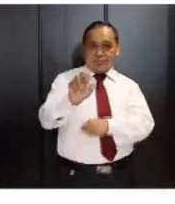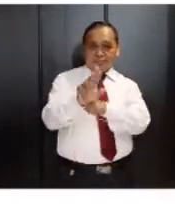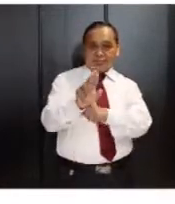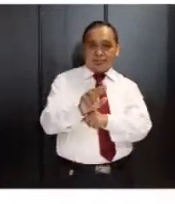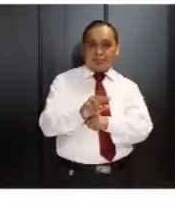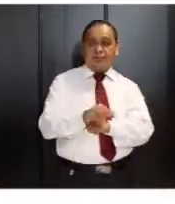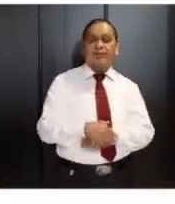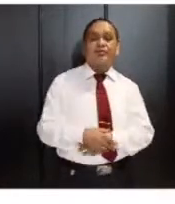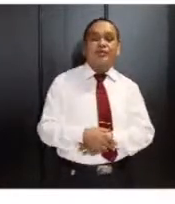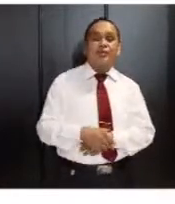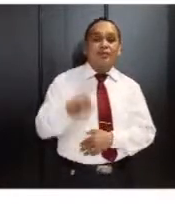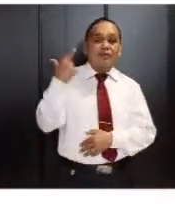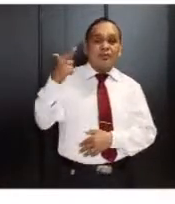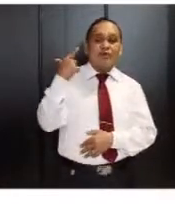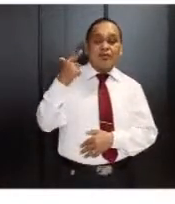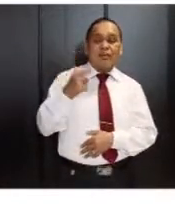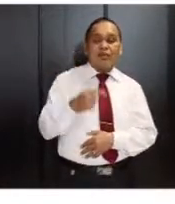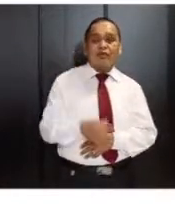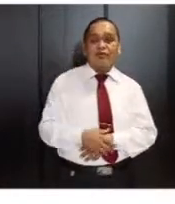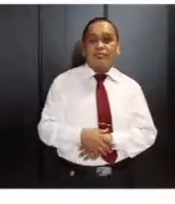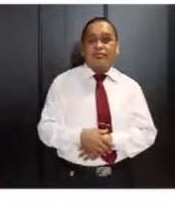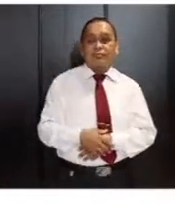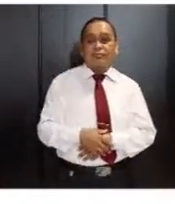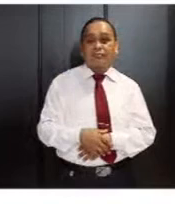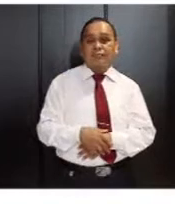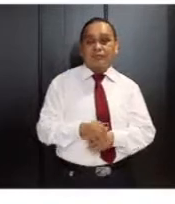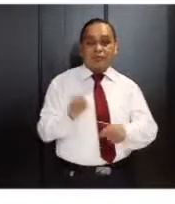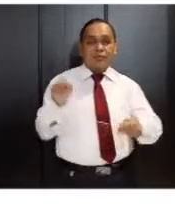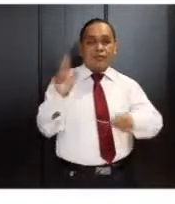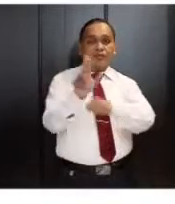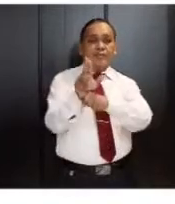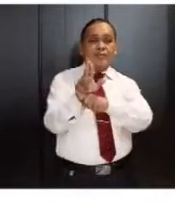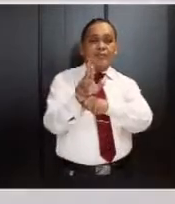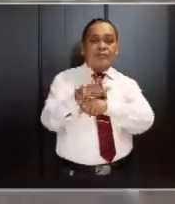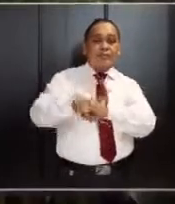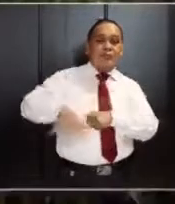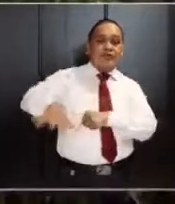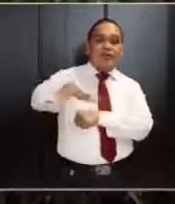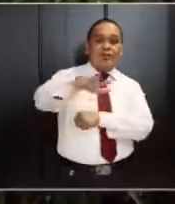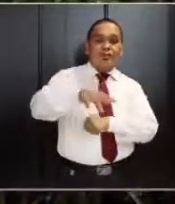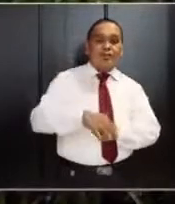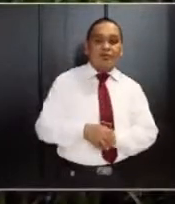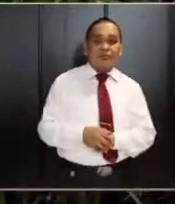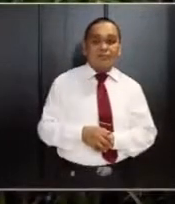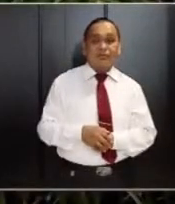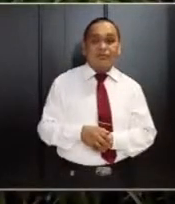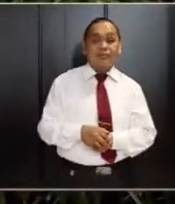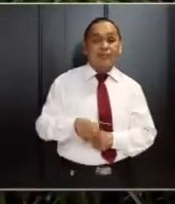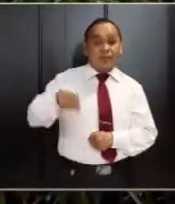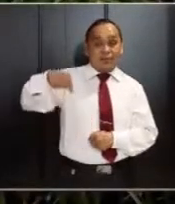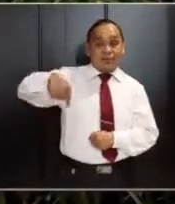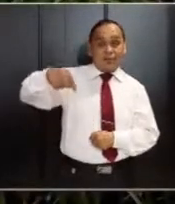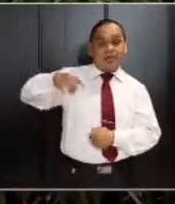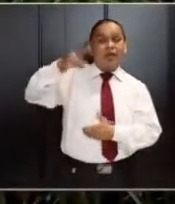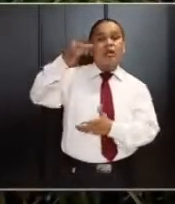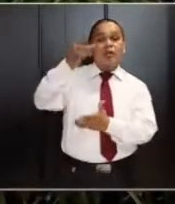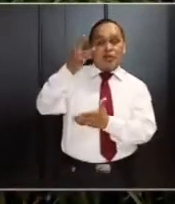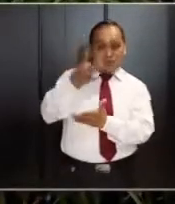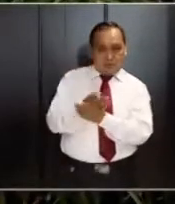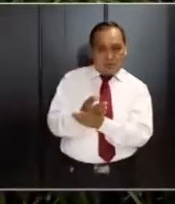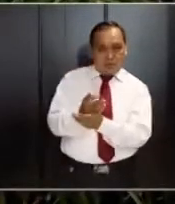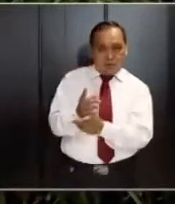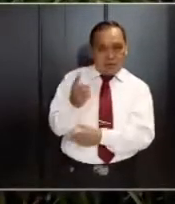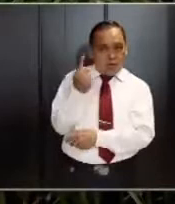en Chihuahua y el Estado de México. En el sureste, en este parque de La Pimienta, es el único parque terminado. Hay